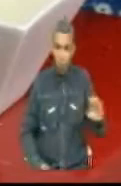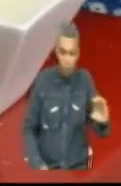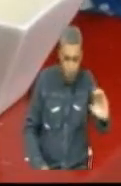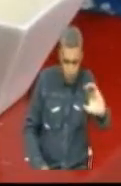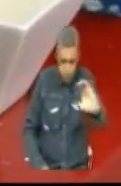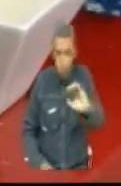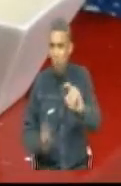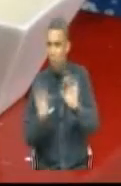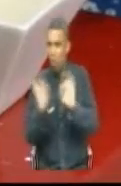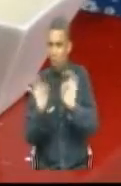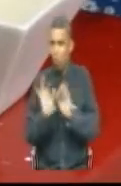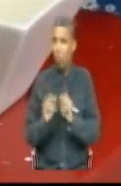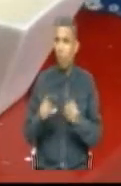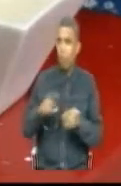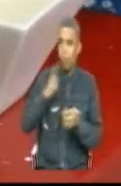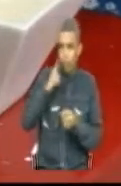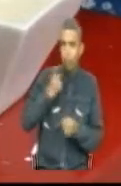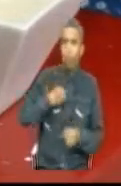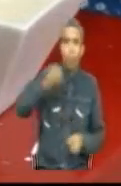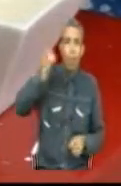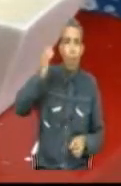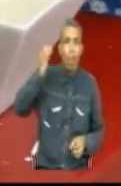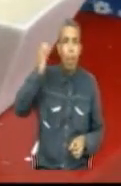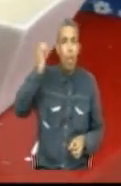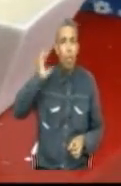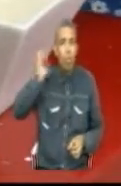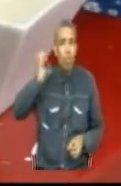yogur sin sabor porque también está liso